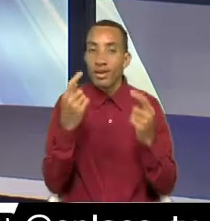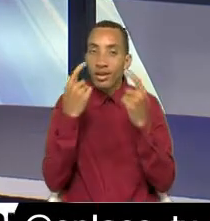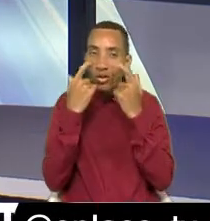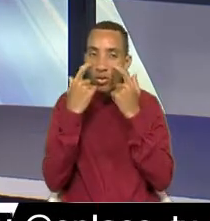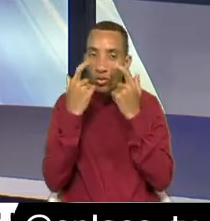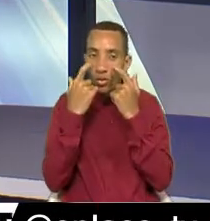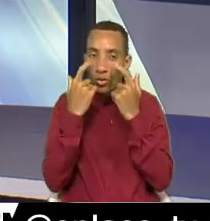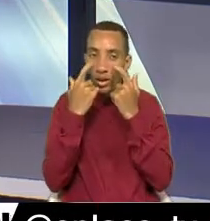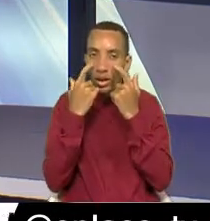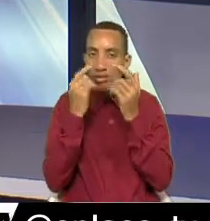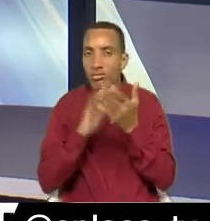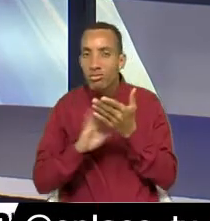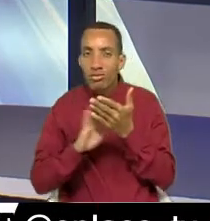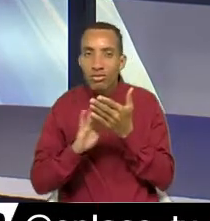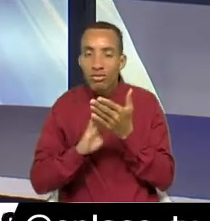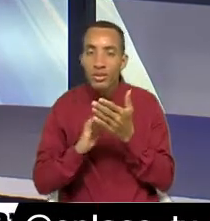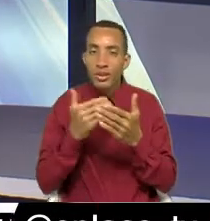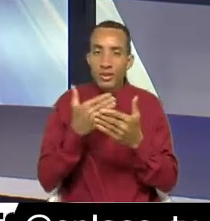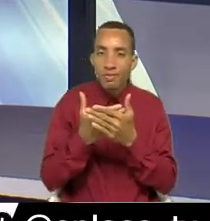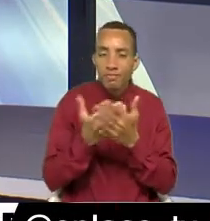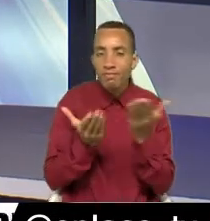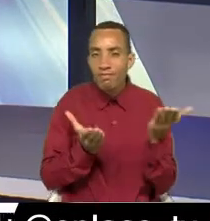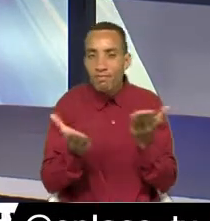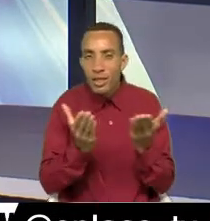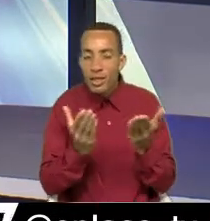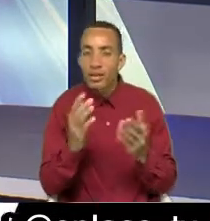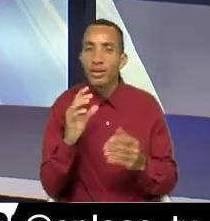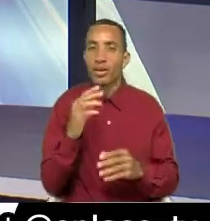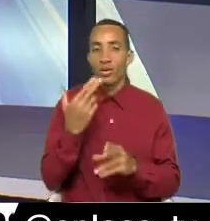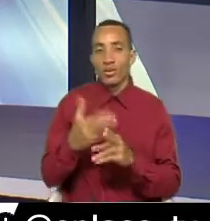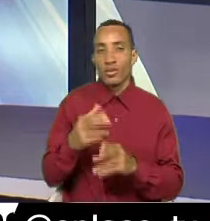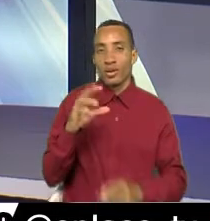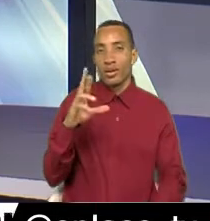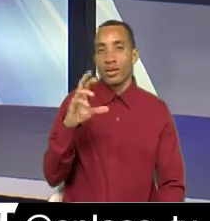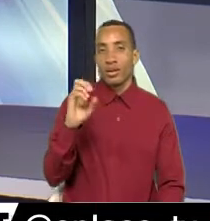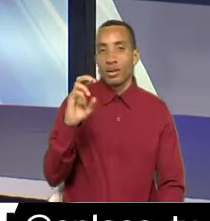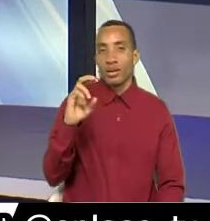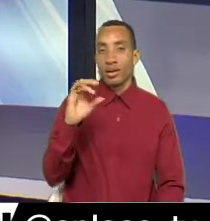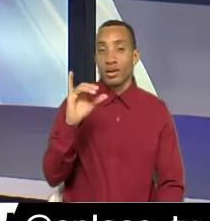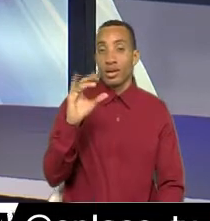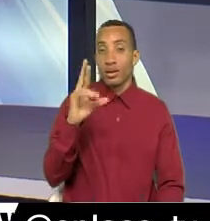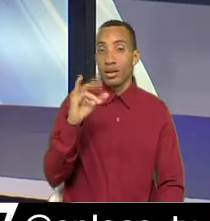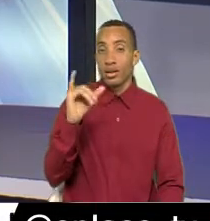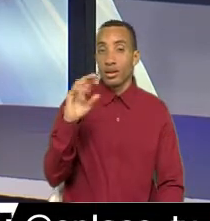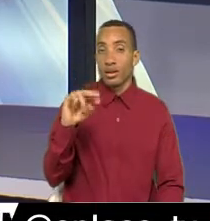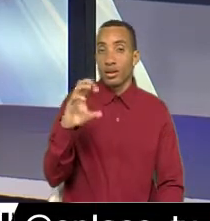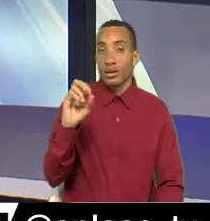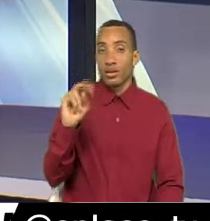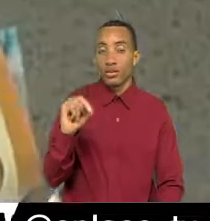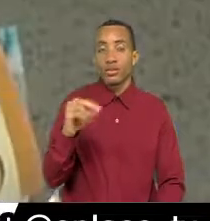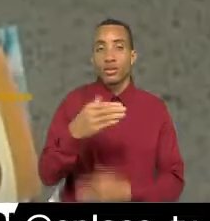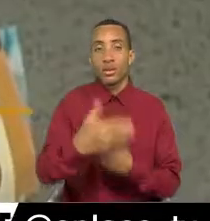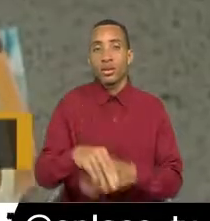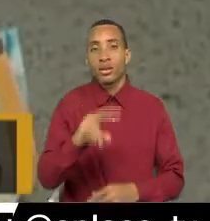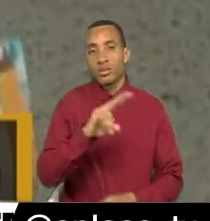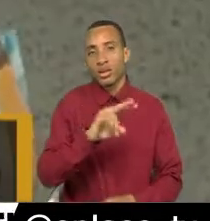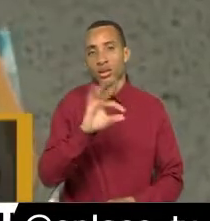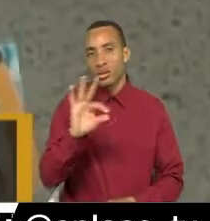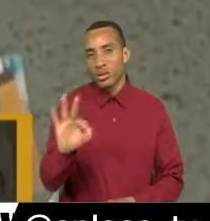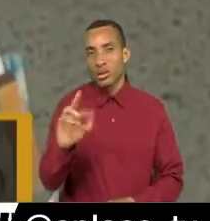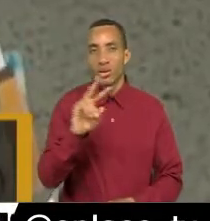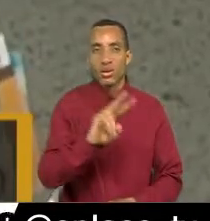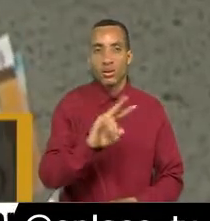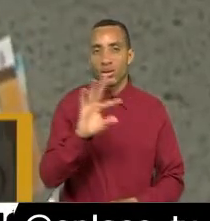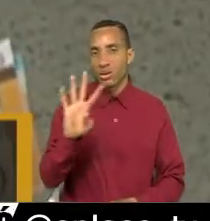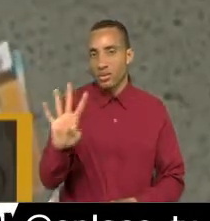jornada se realizará en diagnósticos y servicios de la calle 49 entre carreras 24 y 23. Una especial